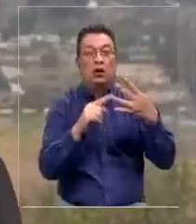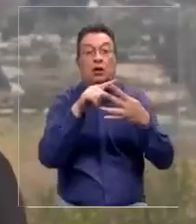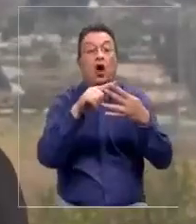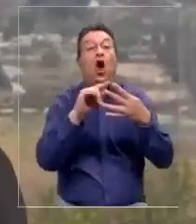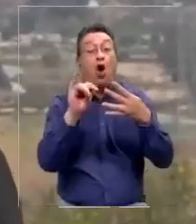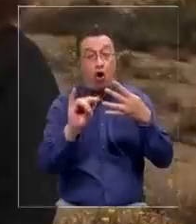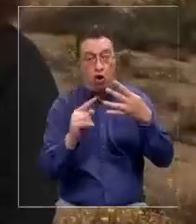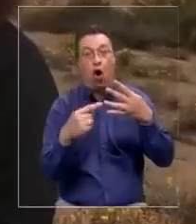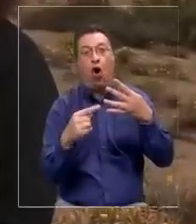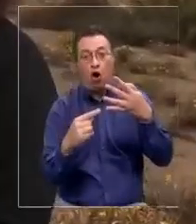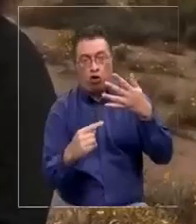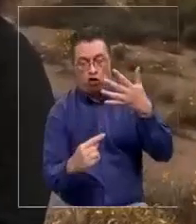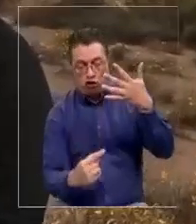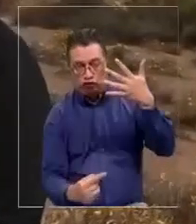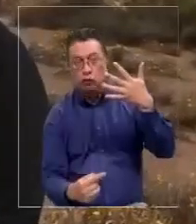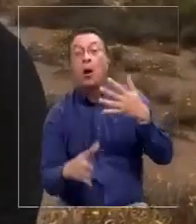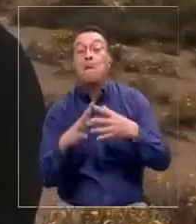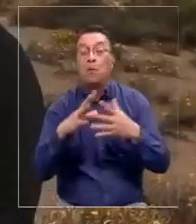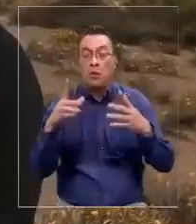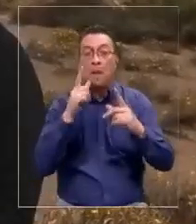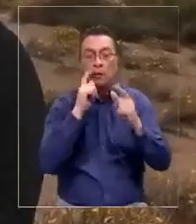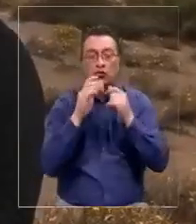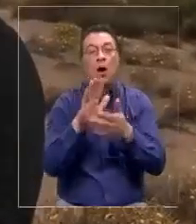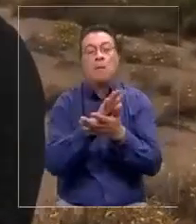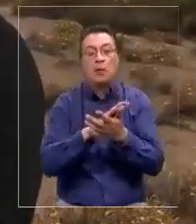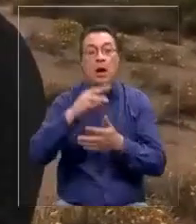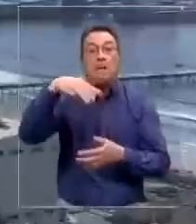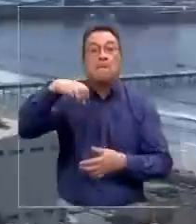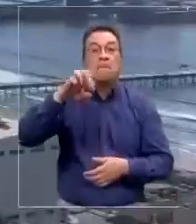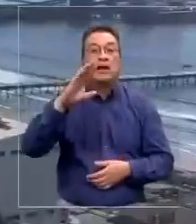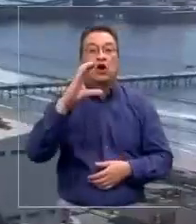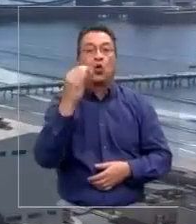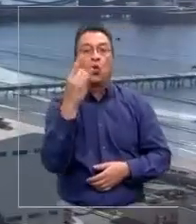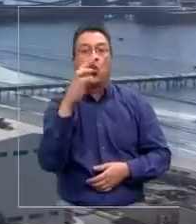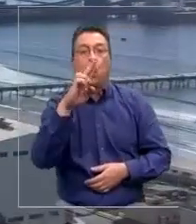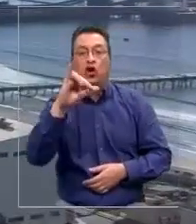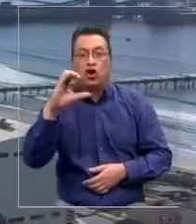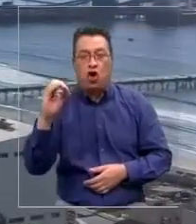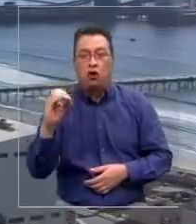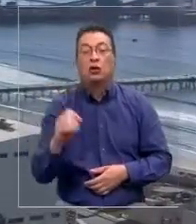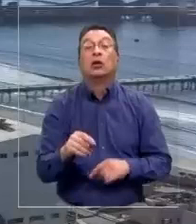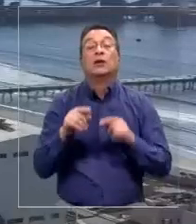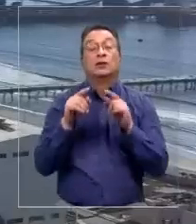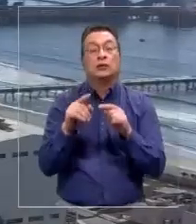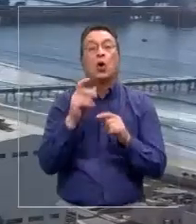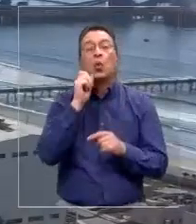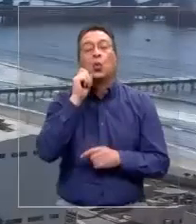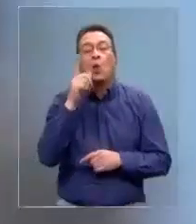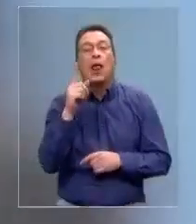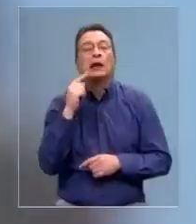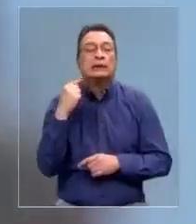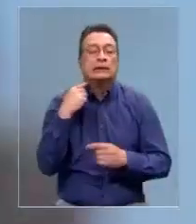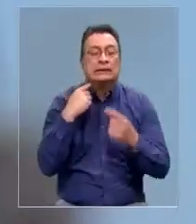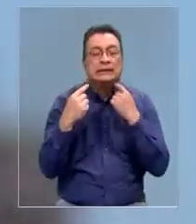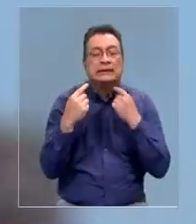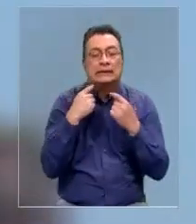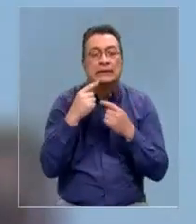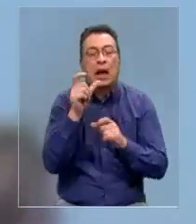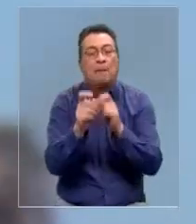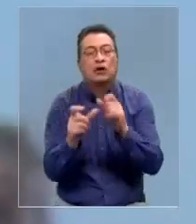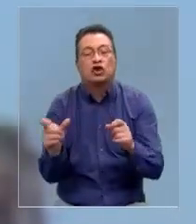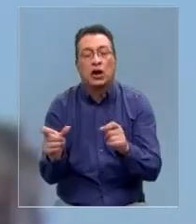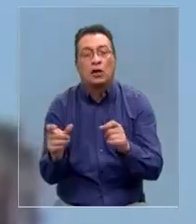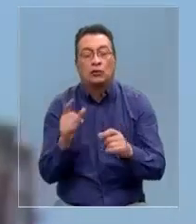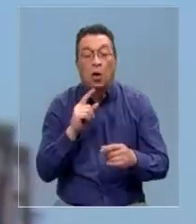más también muy peligrosos, como por ejemplo mercurio. ¿Cuáles serían los efectos que tendría la salud de las personas? Los efectos